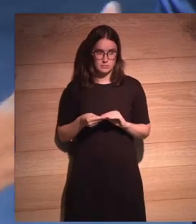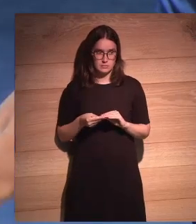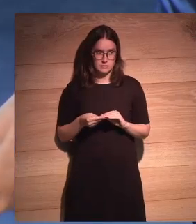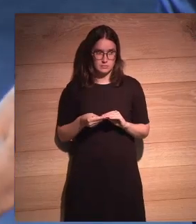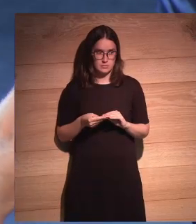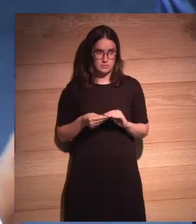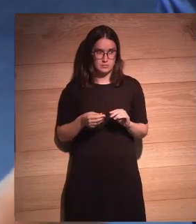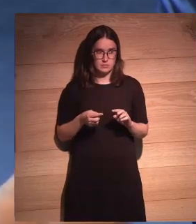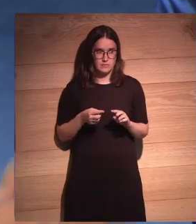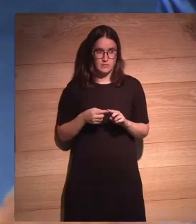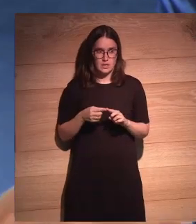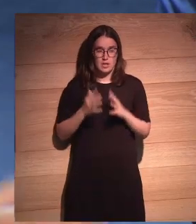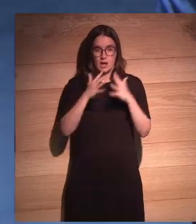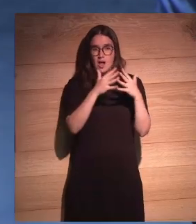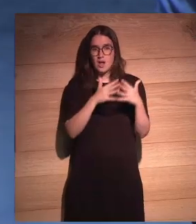American Geographic,